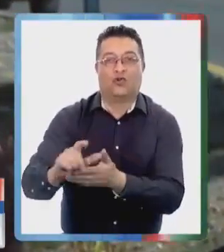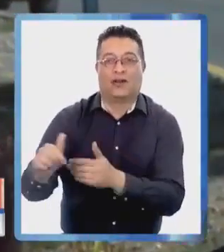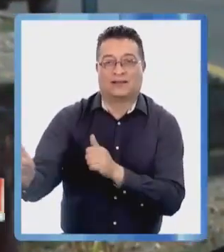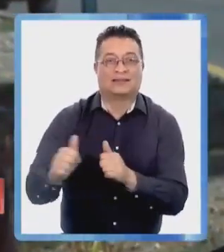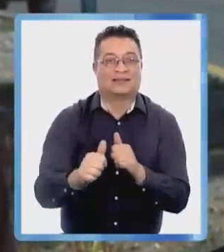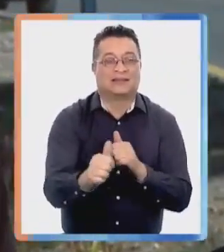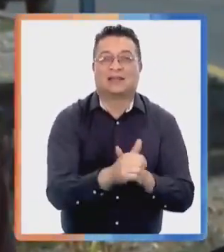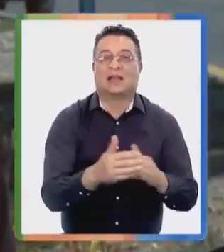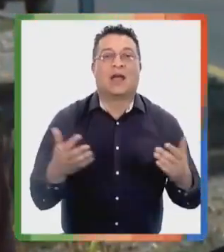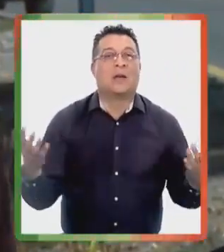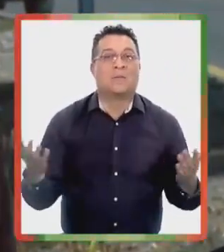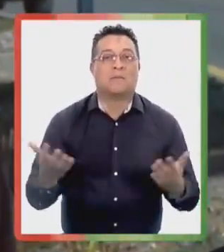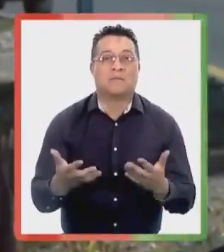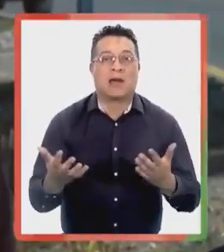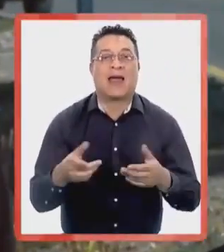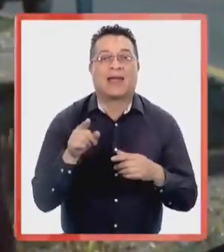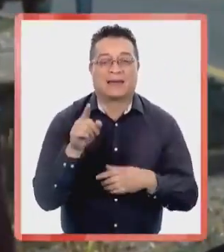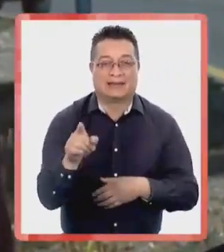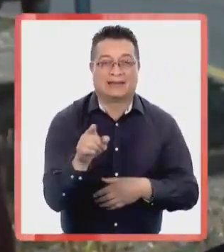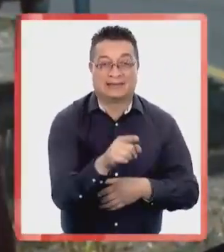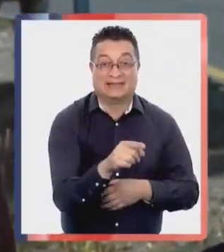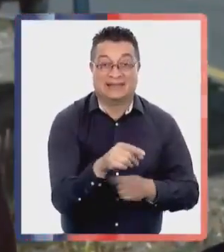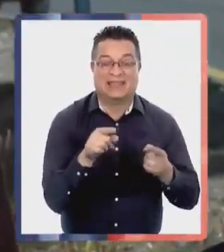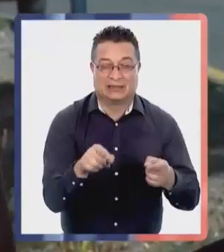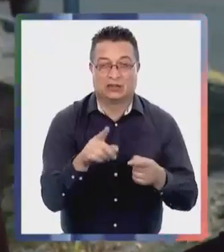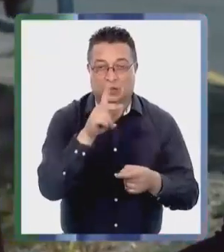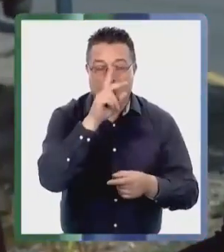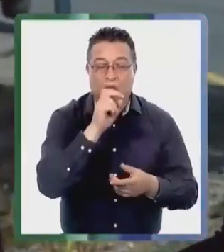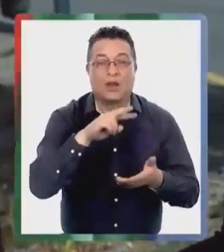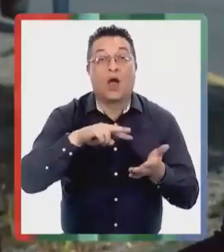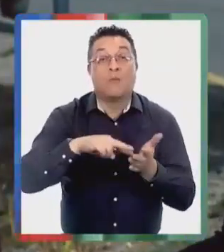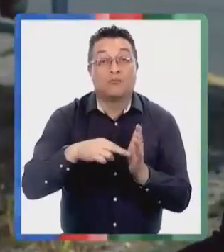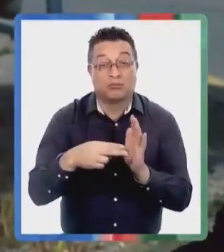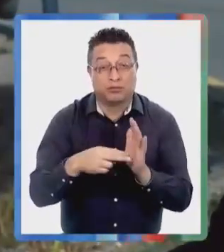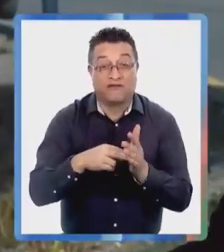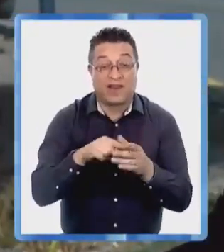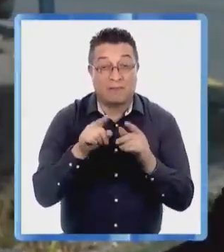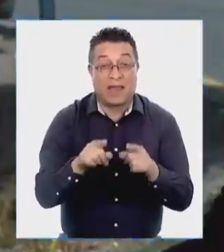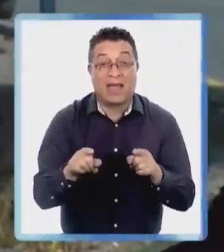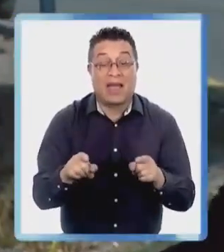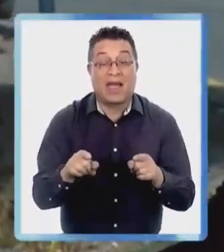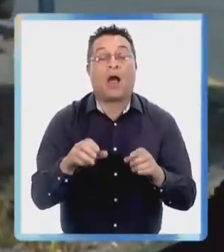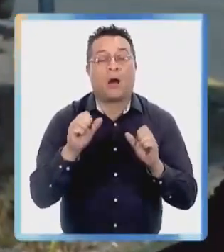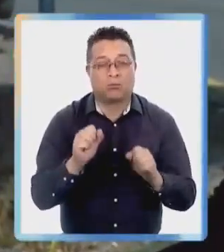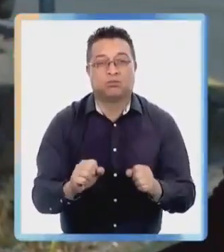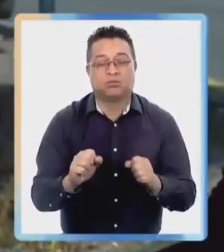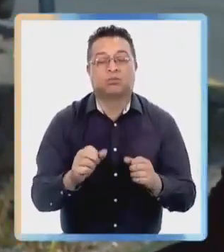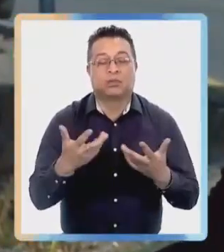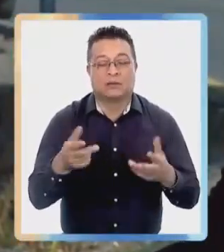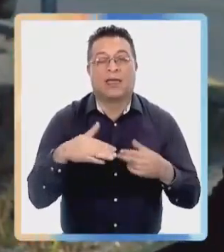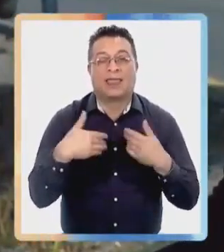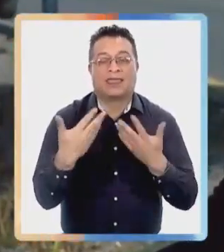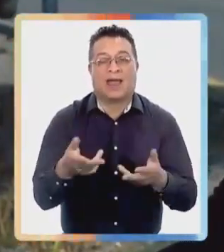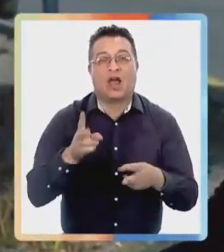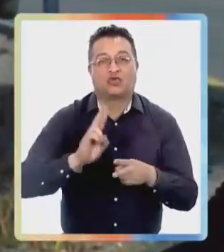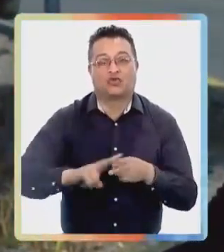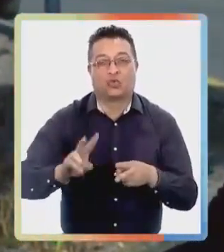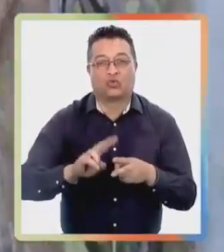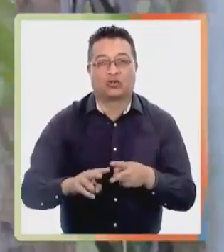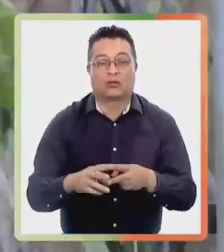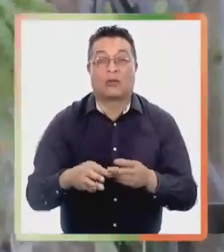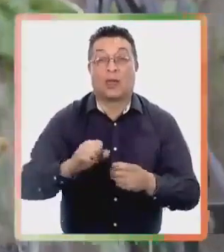aledaños para que esto, que es como un problema, se pueda dar